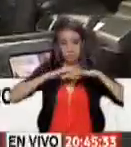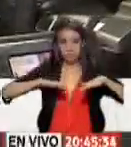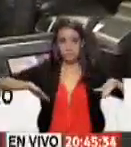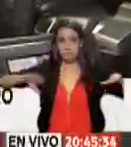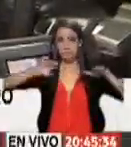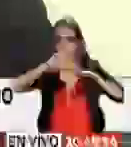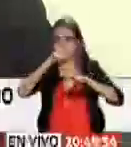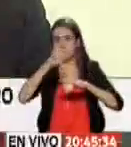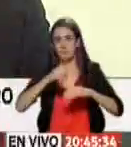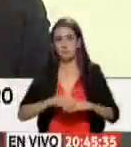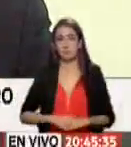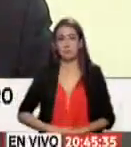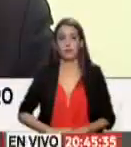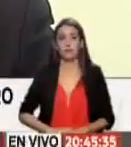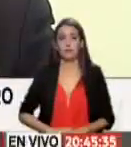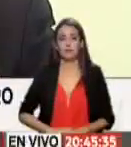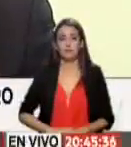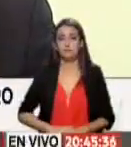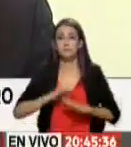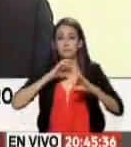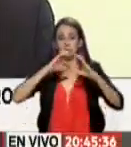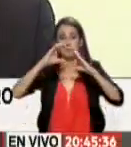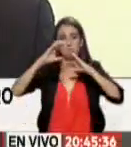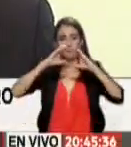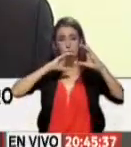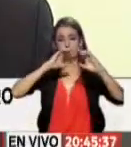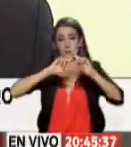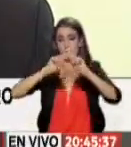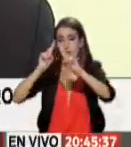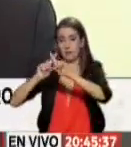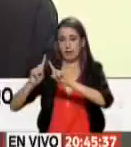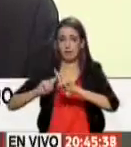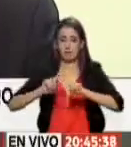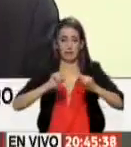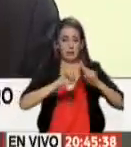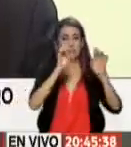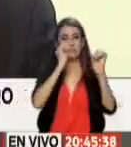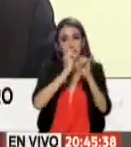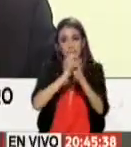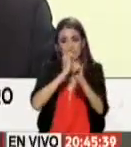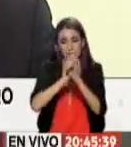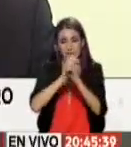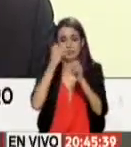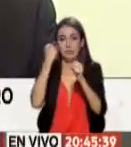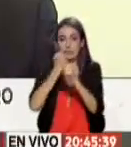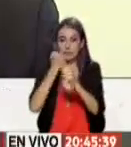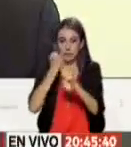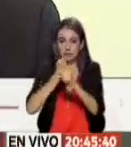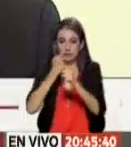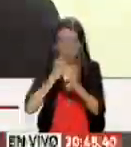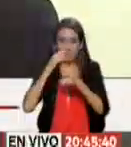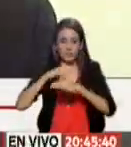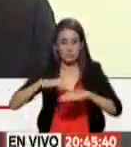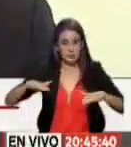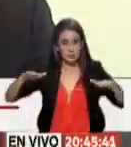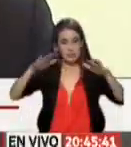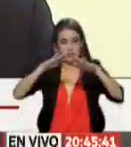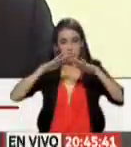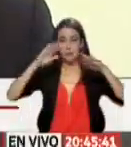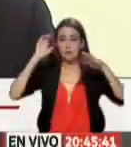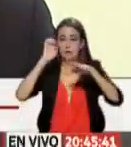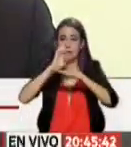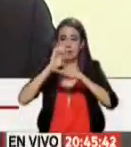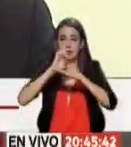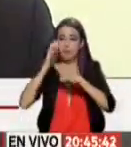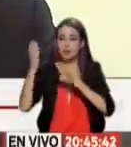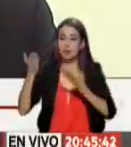otros puntos. La comunicación entre diferentes instituciones, el trabajo interinstitucional a nivel nacional es